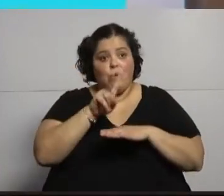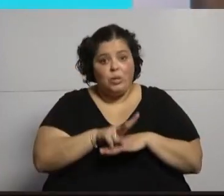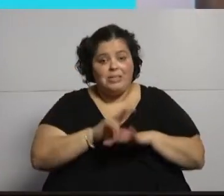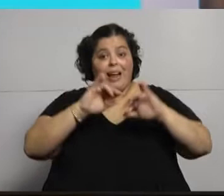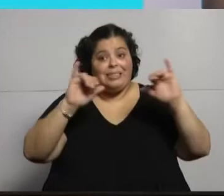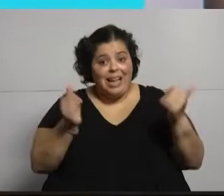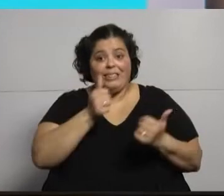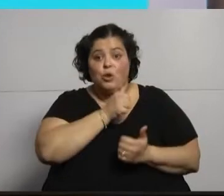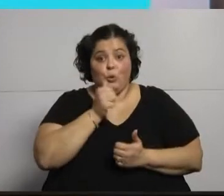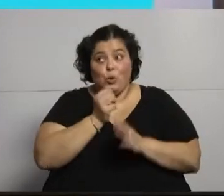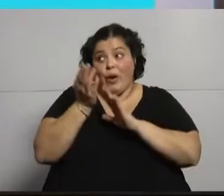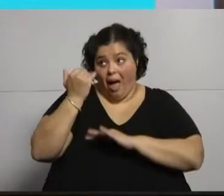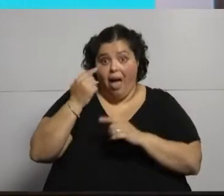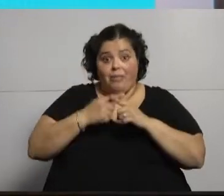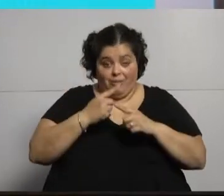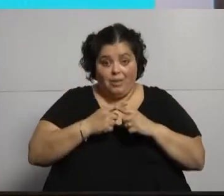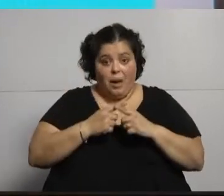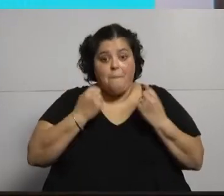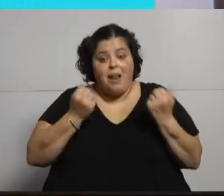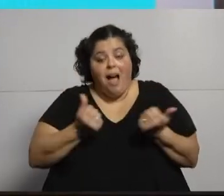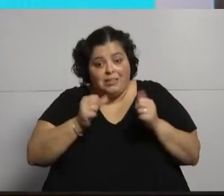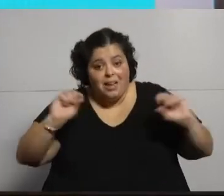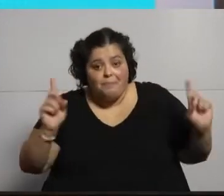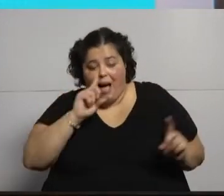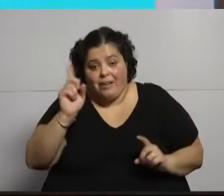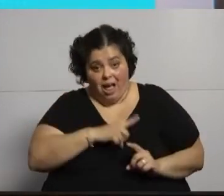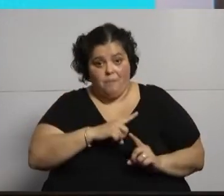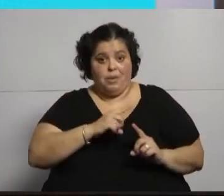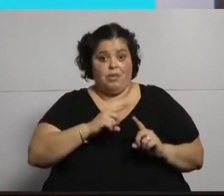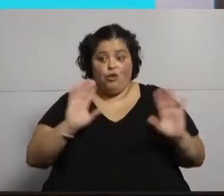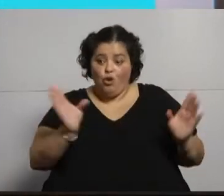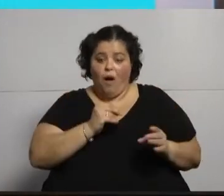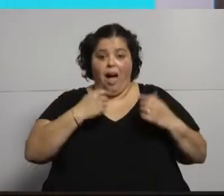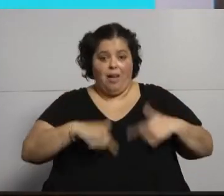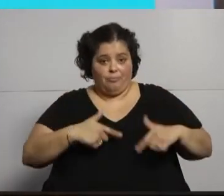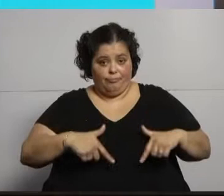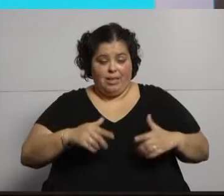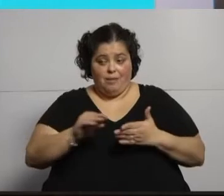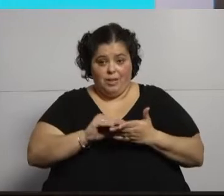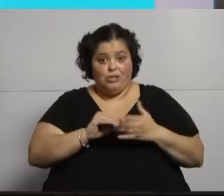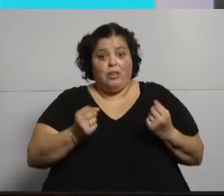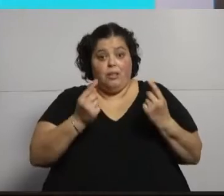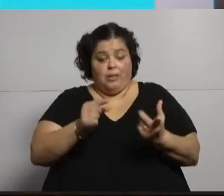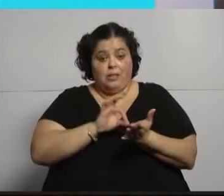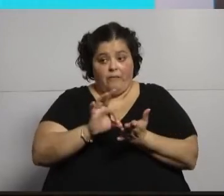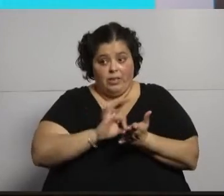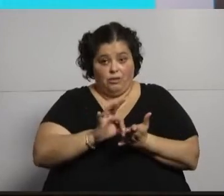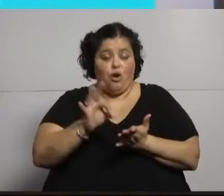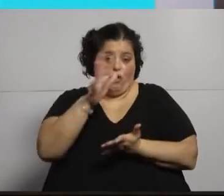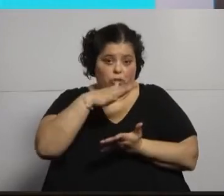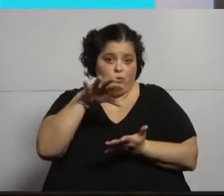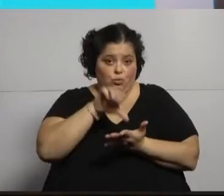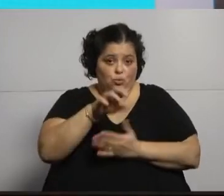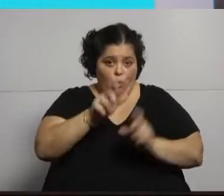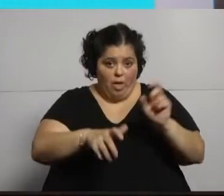existentes para generar una apropiación rápida por parte de toda la administración y ponerlas al servicio de los ciudadanos. Hay un elemento